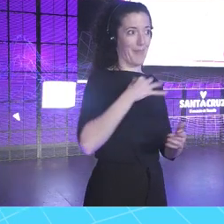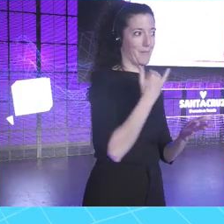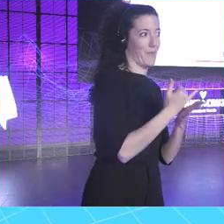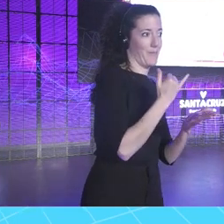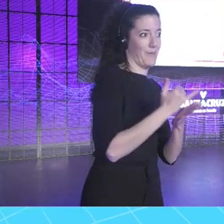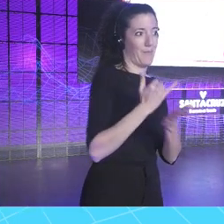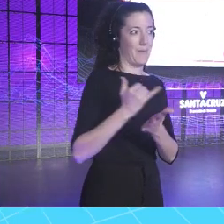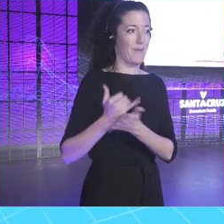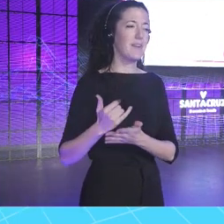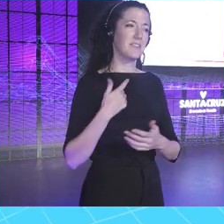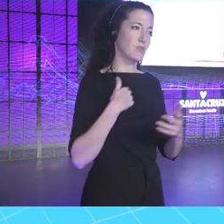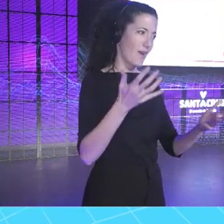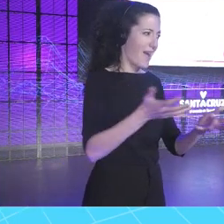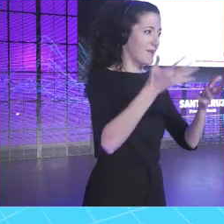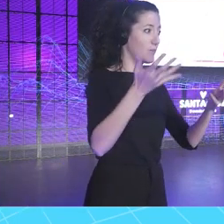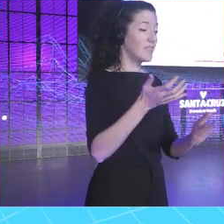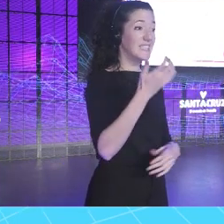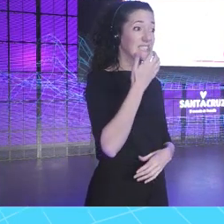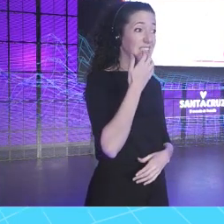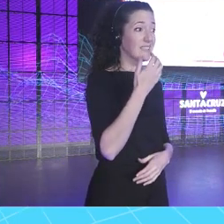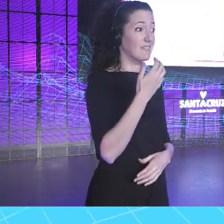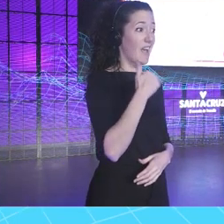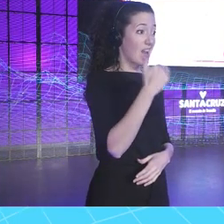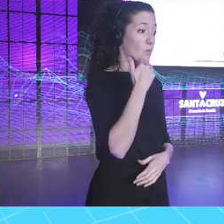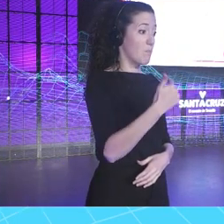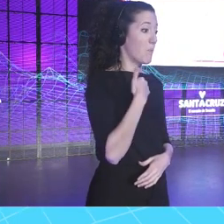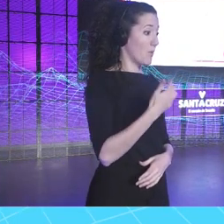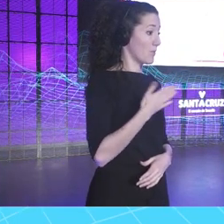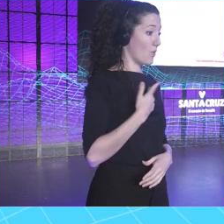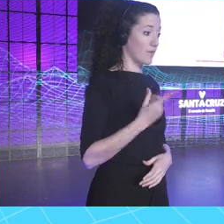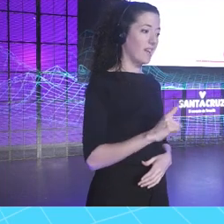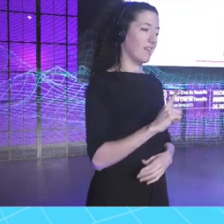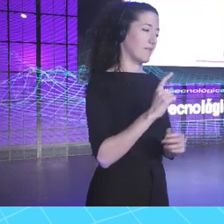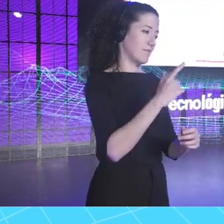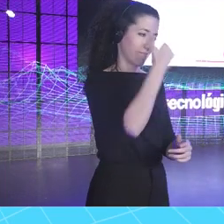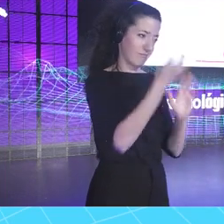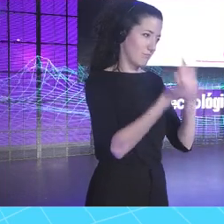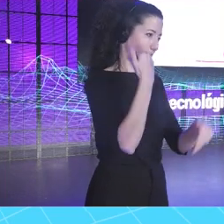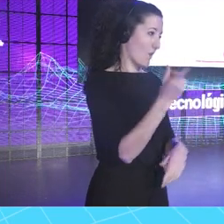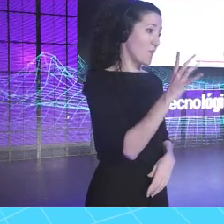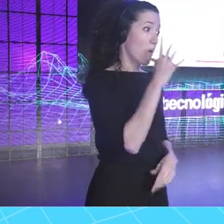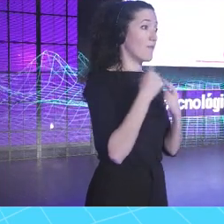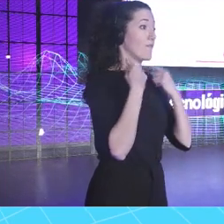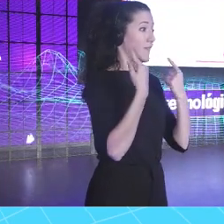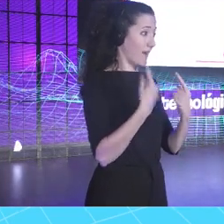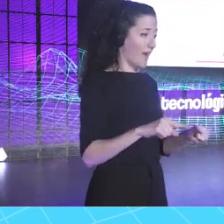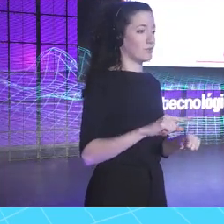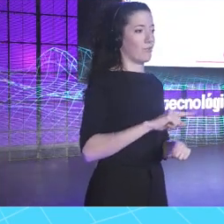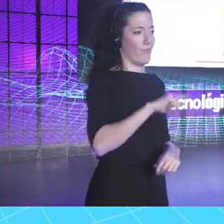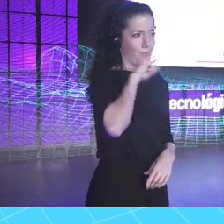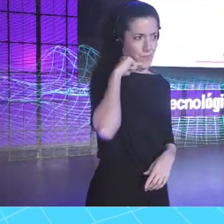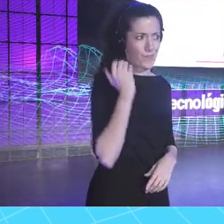a nunca arriesgar algo que no estés dispuestos a perder porque el fracaso pesa más Muchísimas gracias por vuestro tiempo